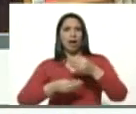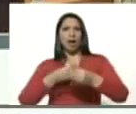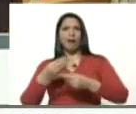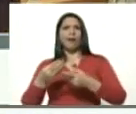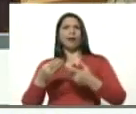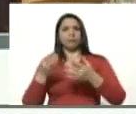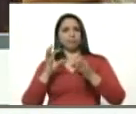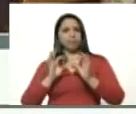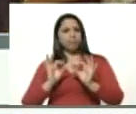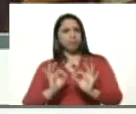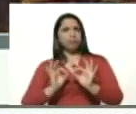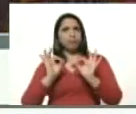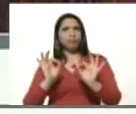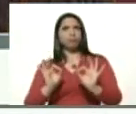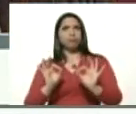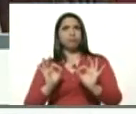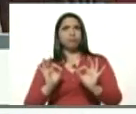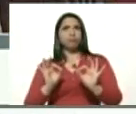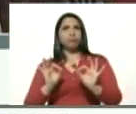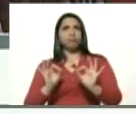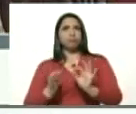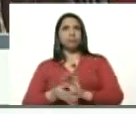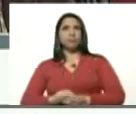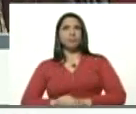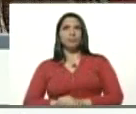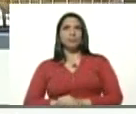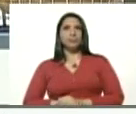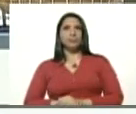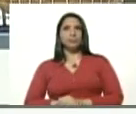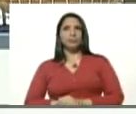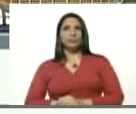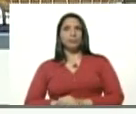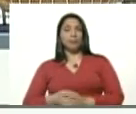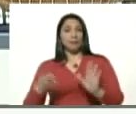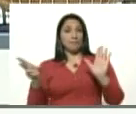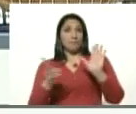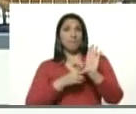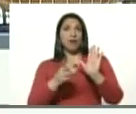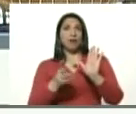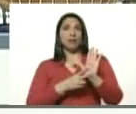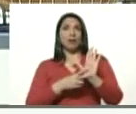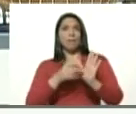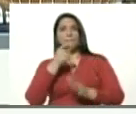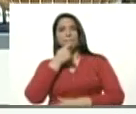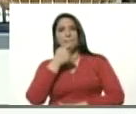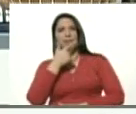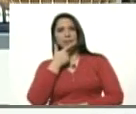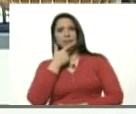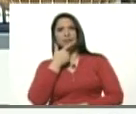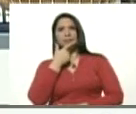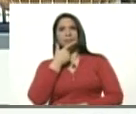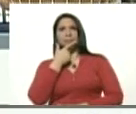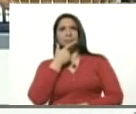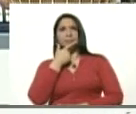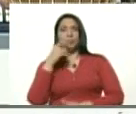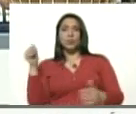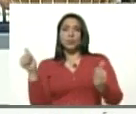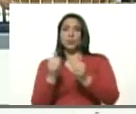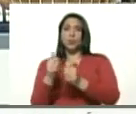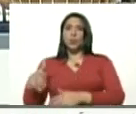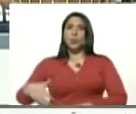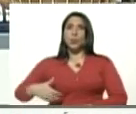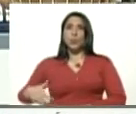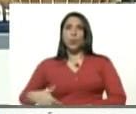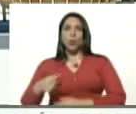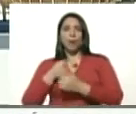cotidiano, Earle. Cronista de lo cotidiano, cronista de la verdad y de la belleza, con humor y amor,